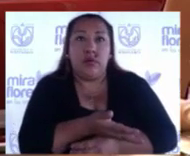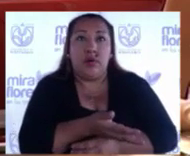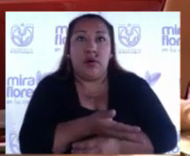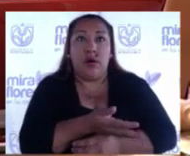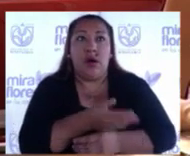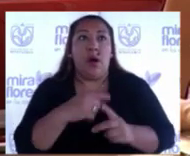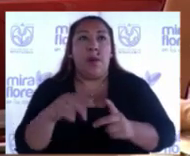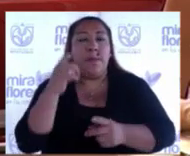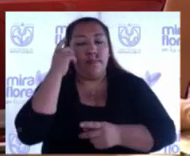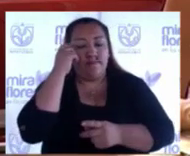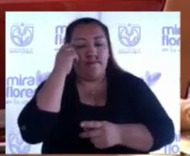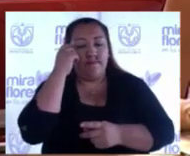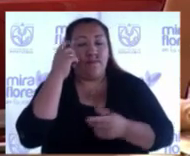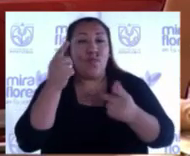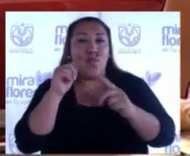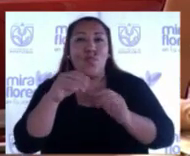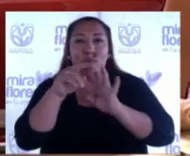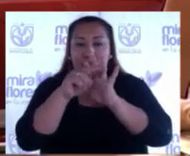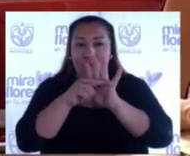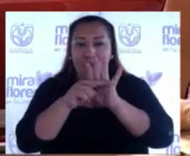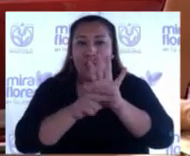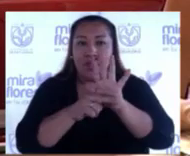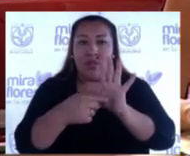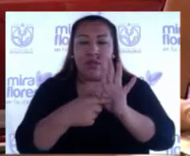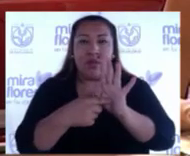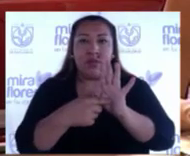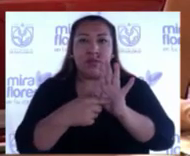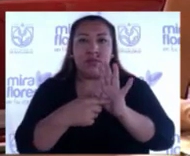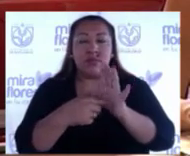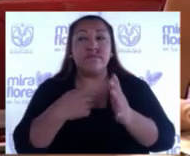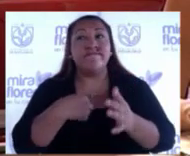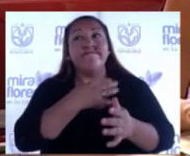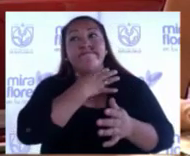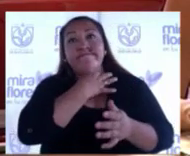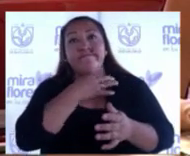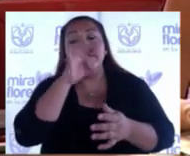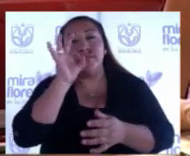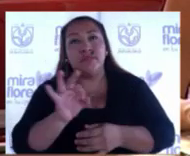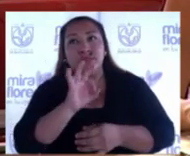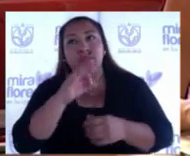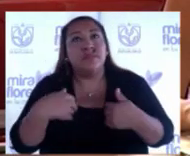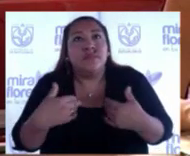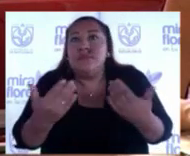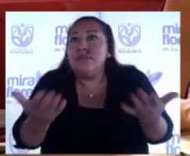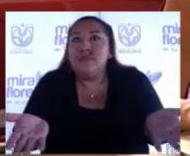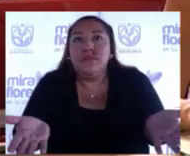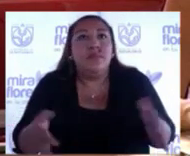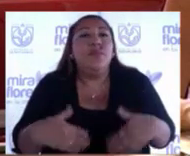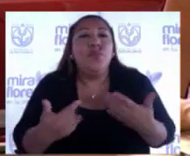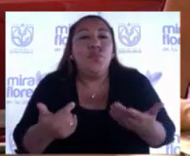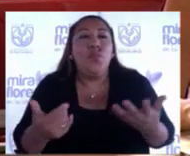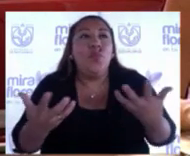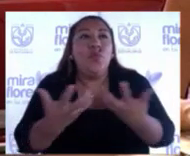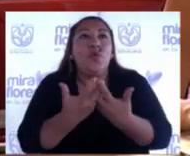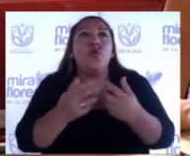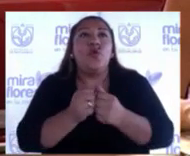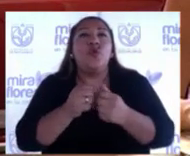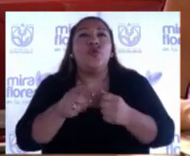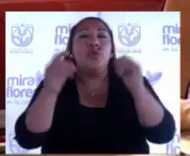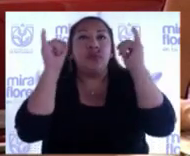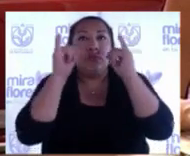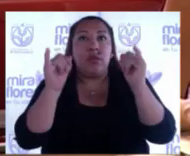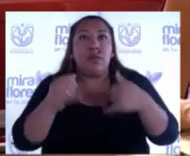sentido. Al haber una normativa, nos guste o no nos guste, de repente podemos coincidir con su